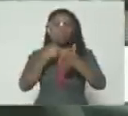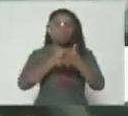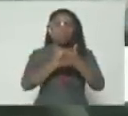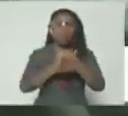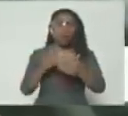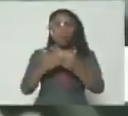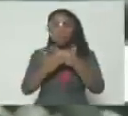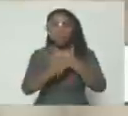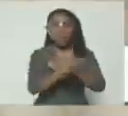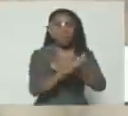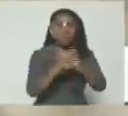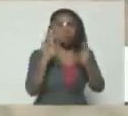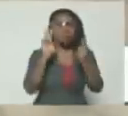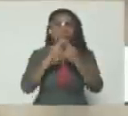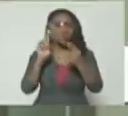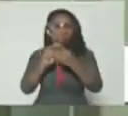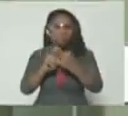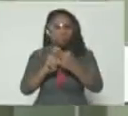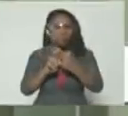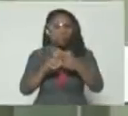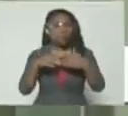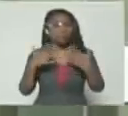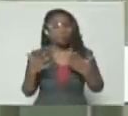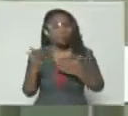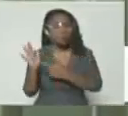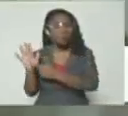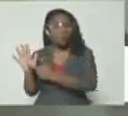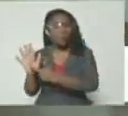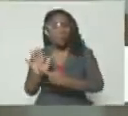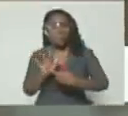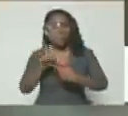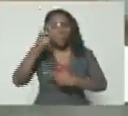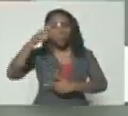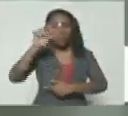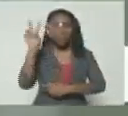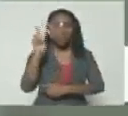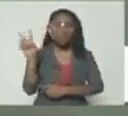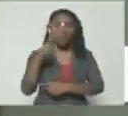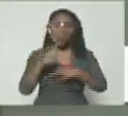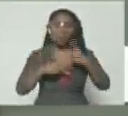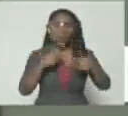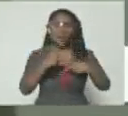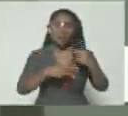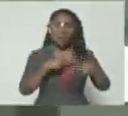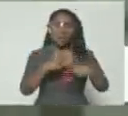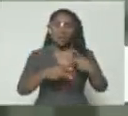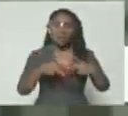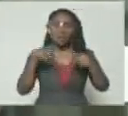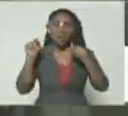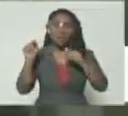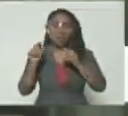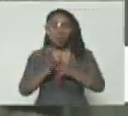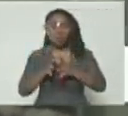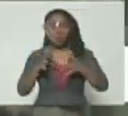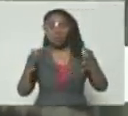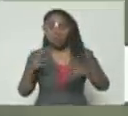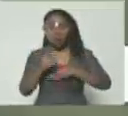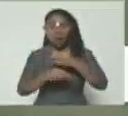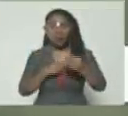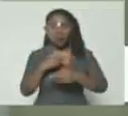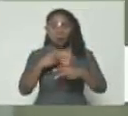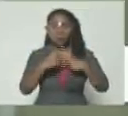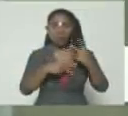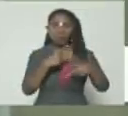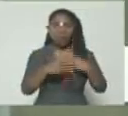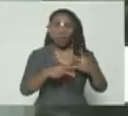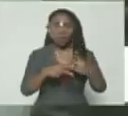a conocer y a dar a conocer al todo el pueblo venezolano el proceso productivo de este gran conglomerado de producción